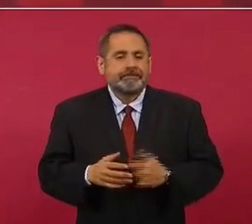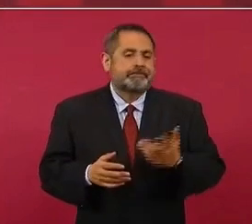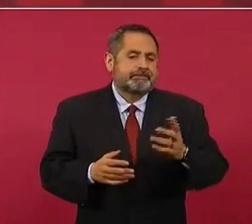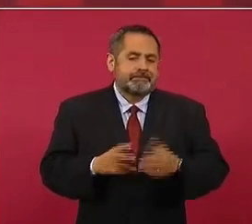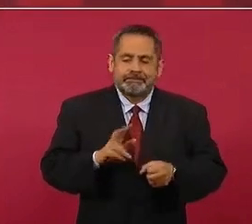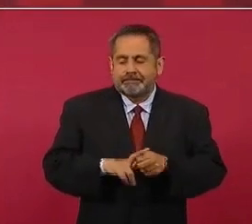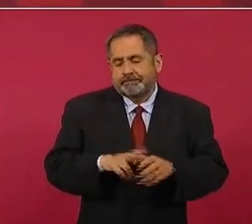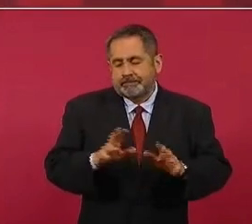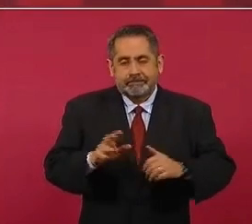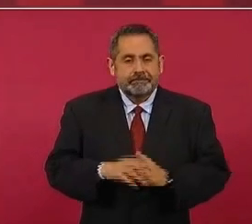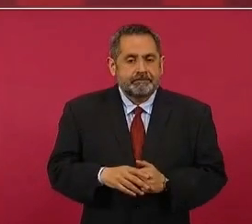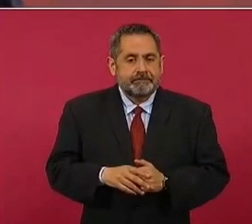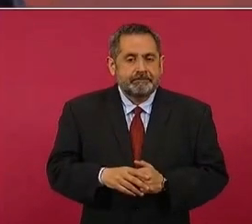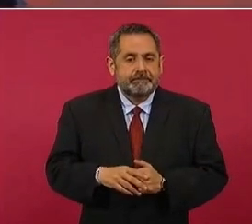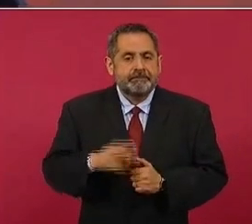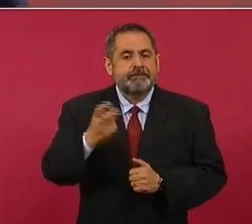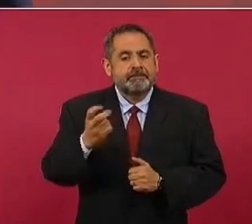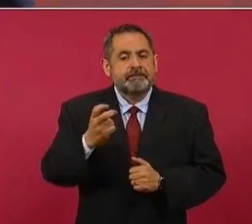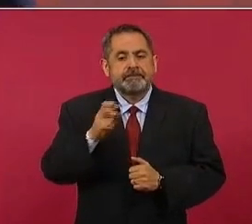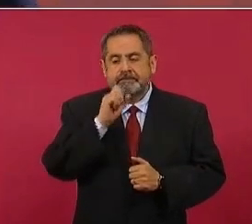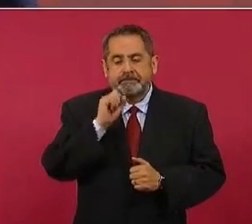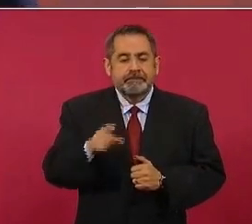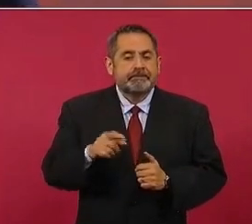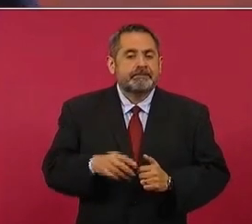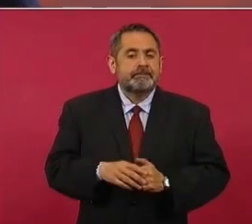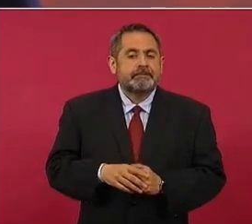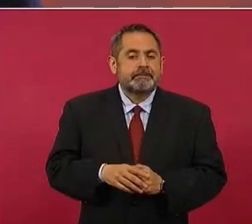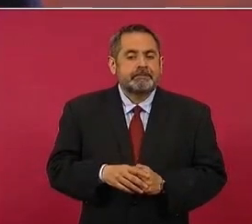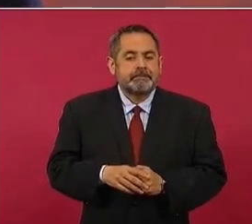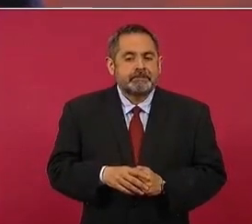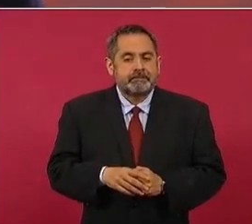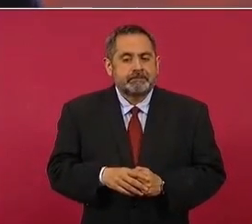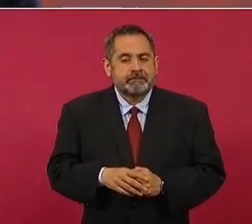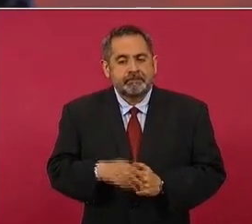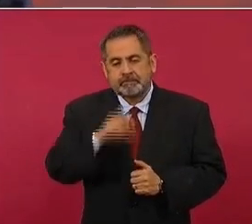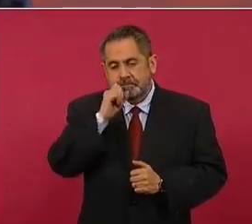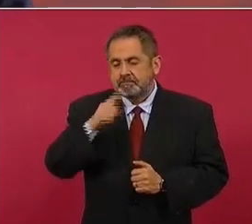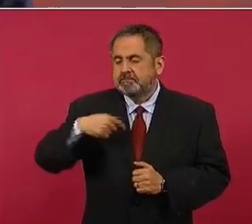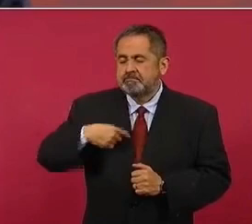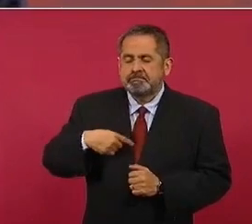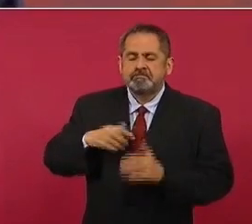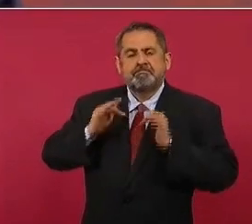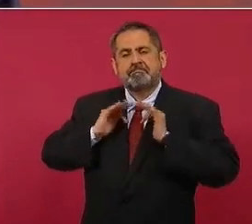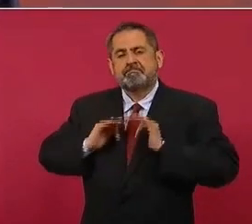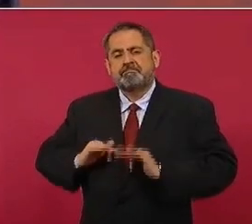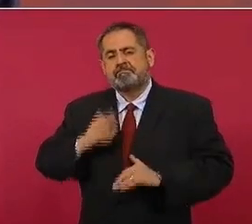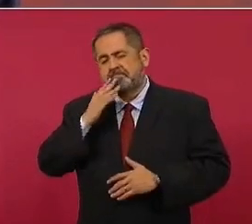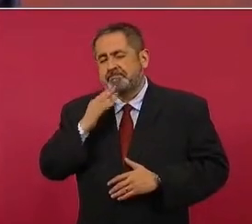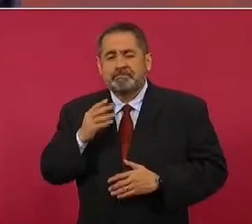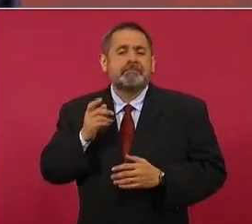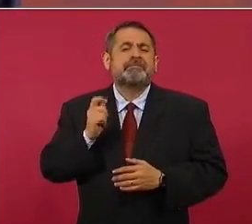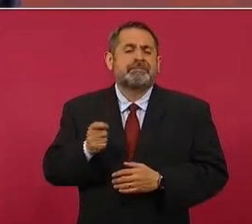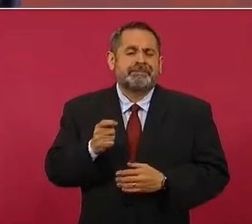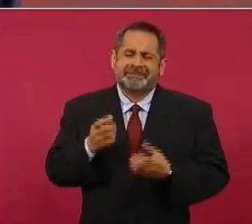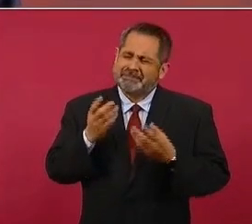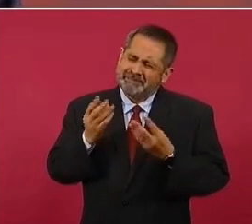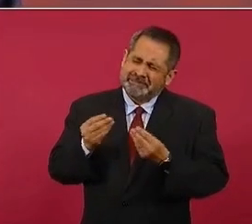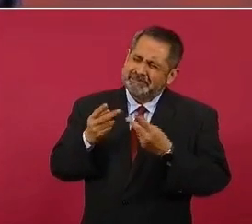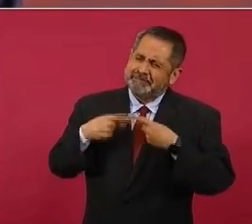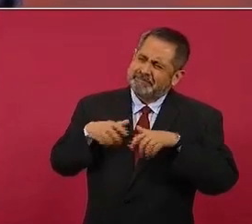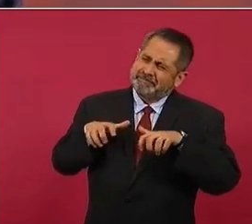es la parte que reconforta. Hay mucha gente